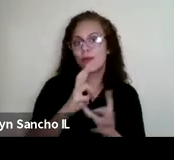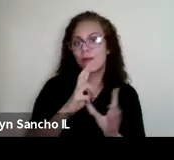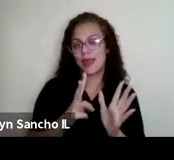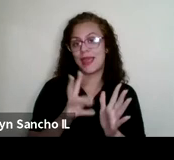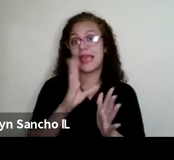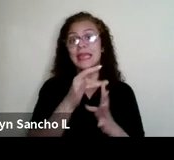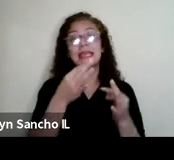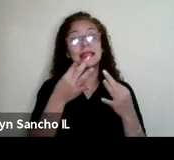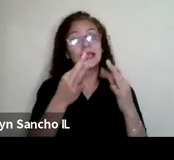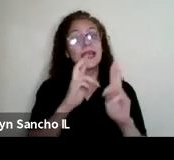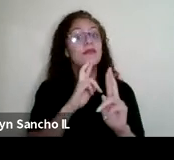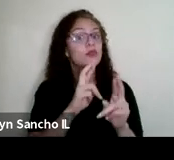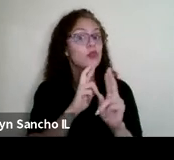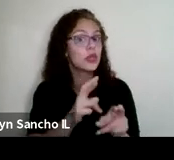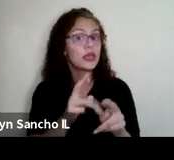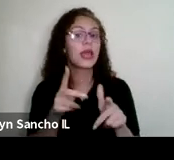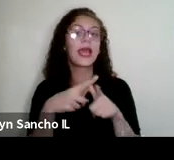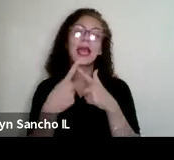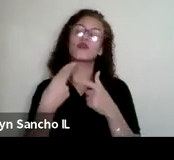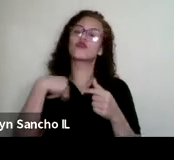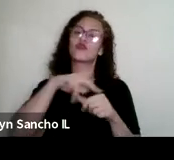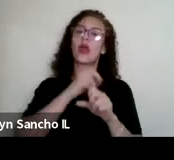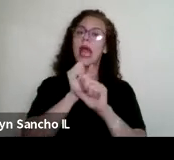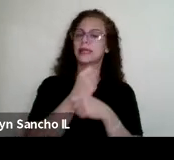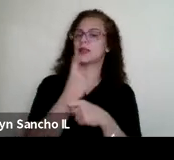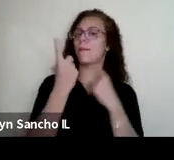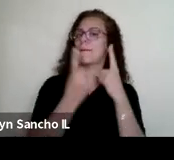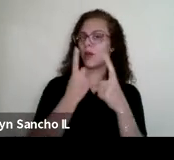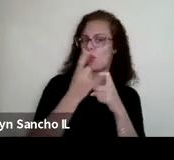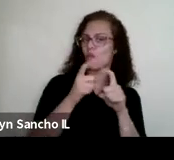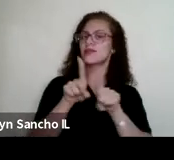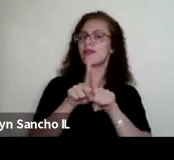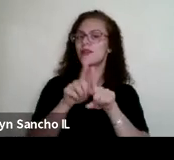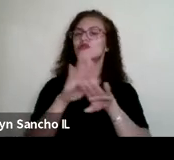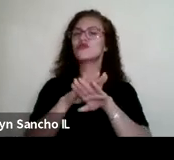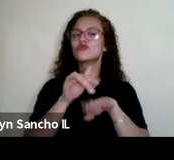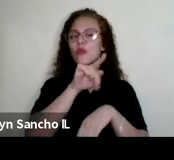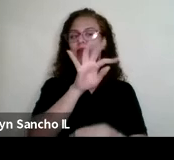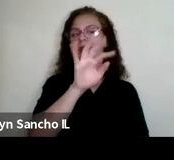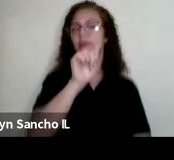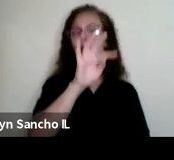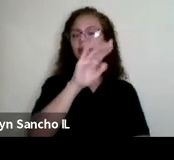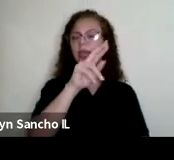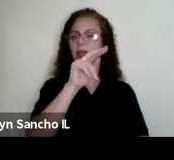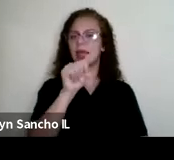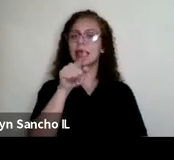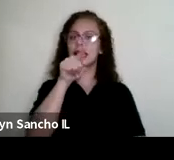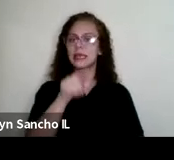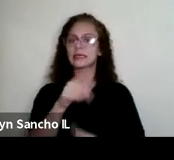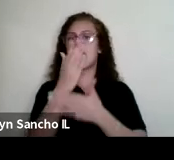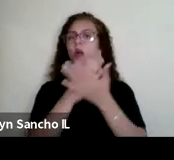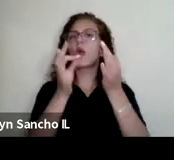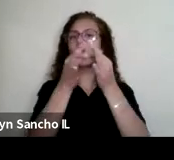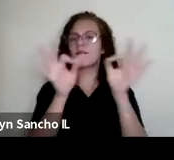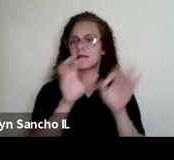Y tratar de responderlas, nos estuvimos haciendo varias preguntas sobre Tatiana. Y estas fueron algunas de las frases